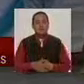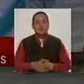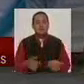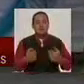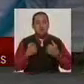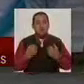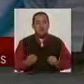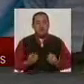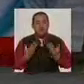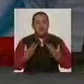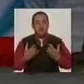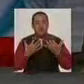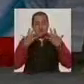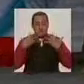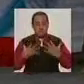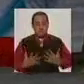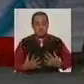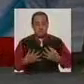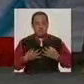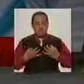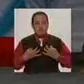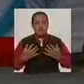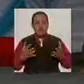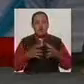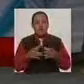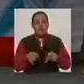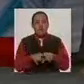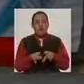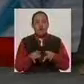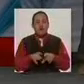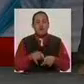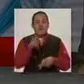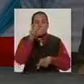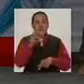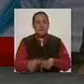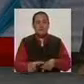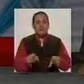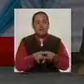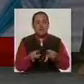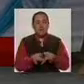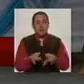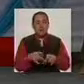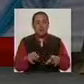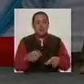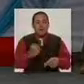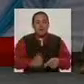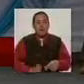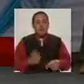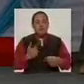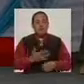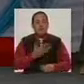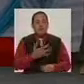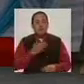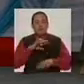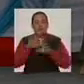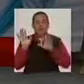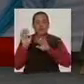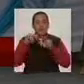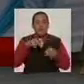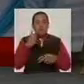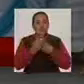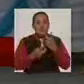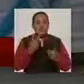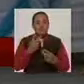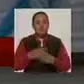ahora luciendo como una hija de este pueblo. Y así nos sentimos todos los que hemos venido de viaje. Así es,